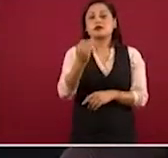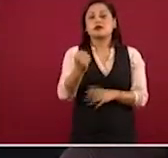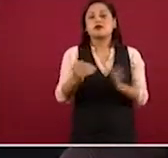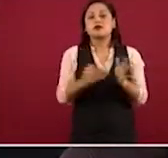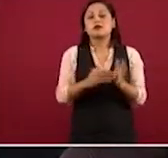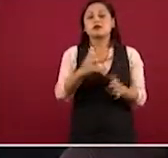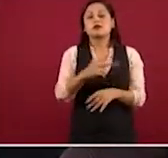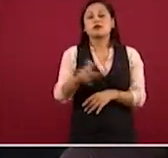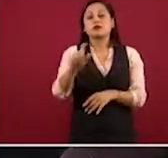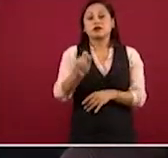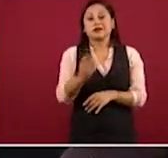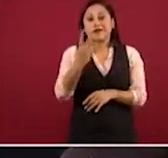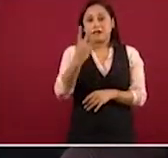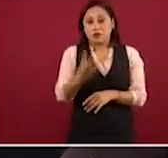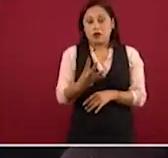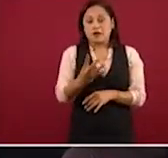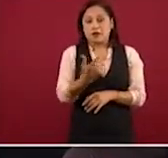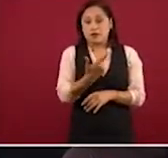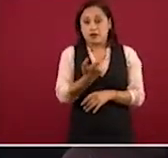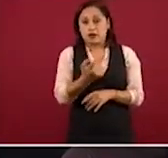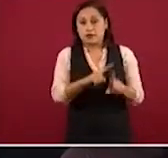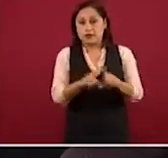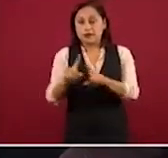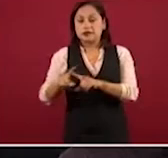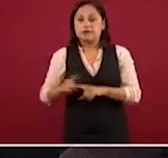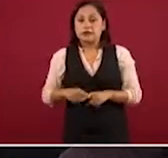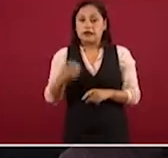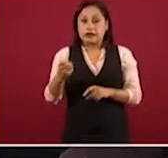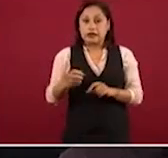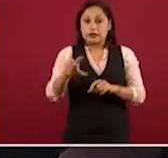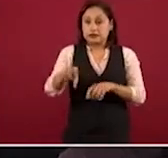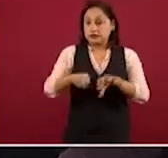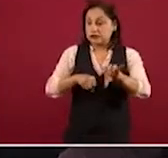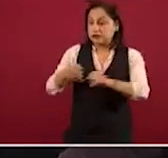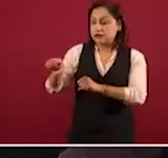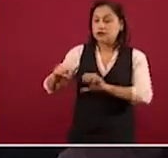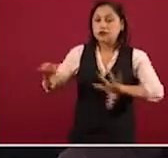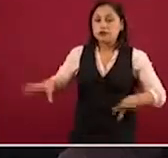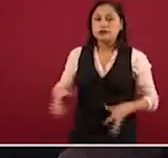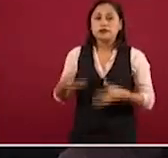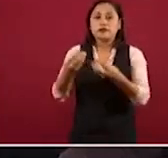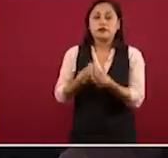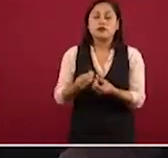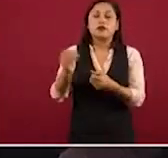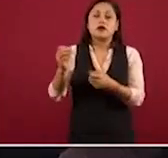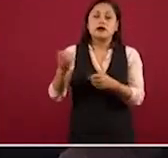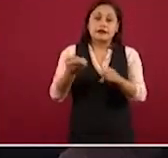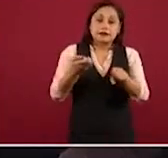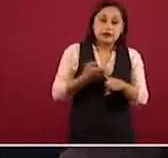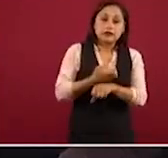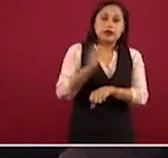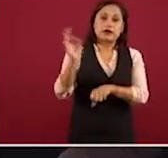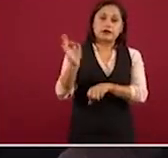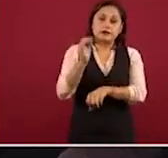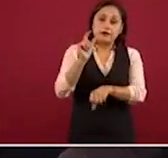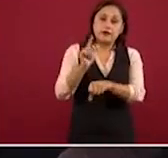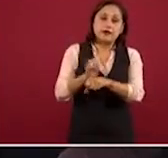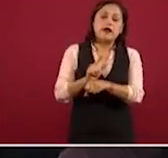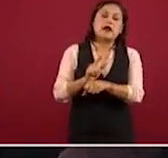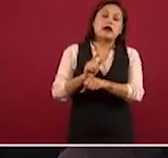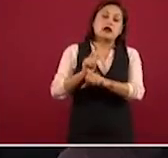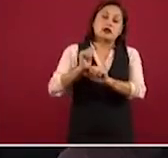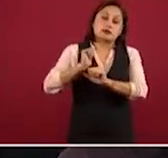1,679,884 armas. Estas recuperadas son las aseguradas por autoridades federales, estatales y municipales, donadas en